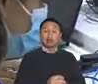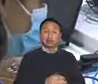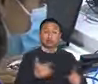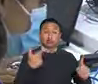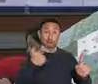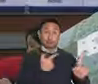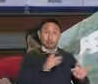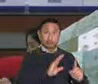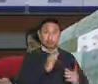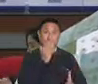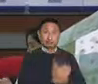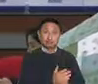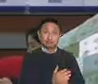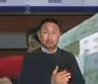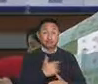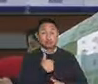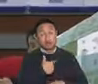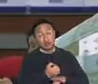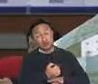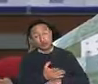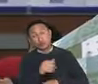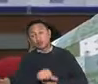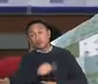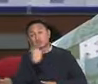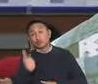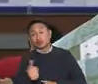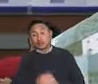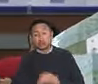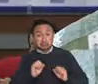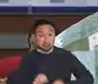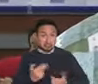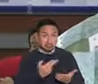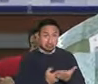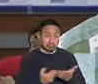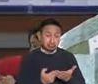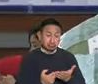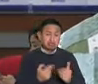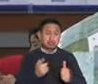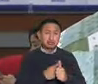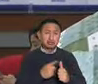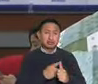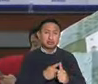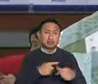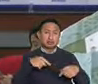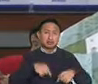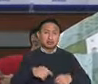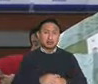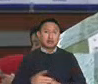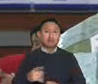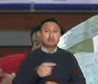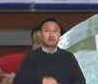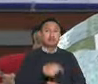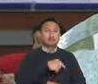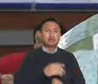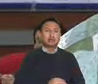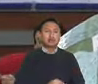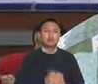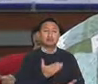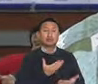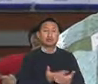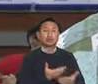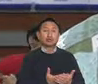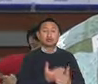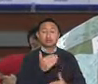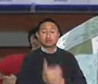de atentados. Lo que estamos sugiriendo a las otras organizaciones es reunirnos para primeramente tener una voz de protesta y tener planteamientos que